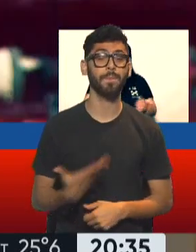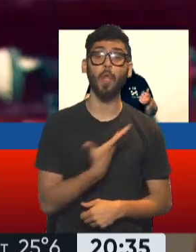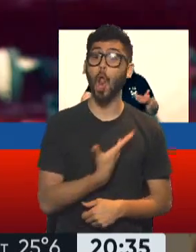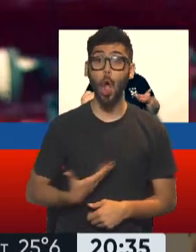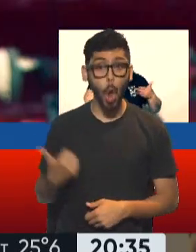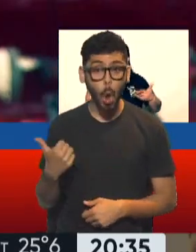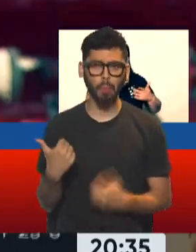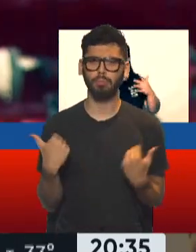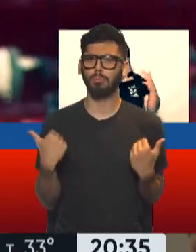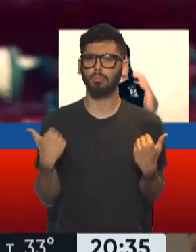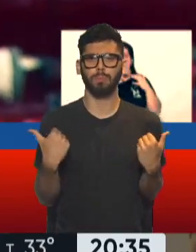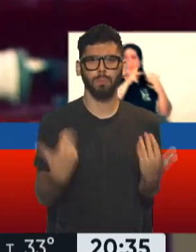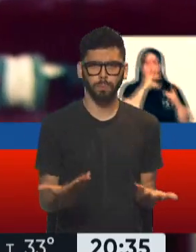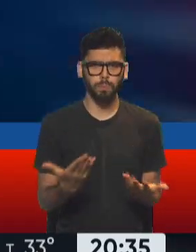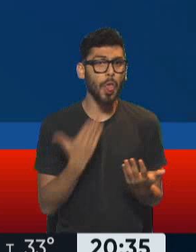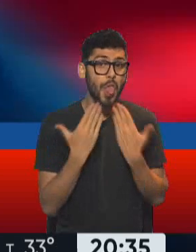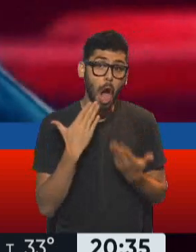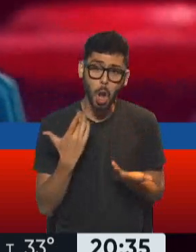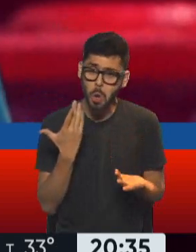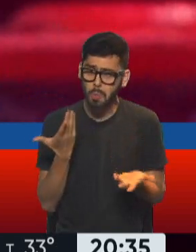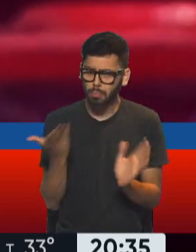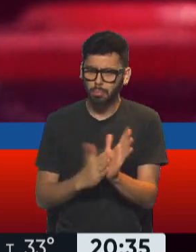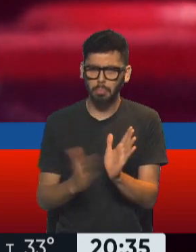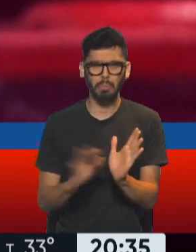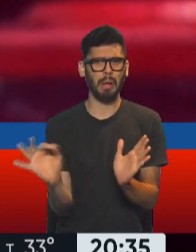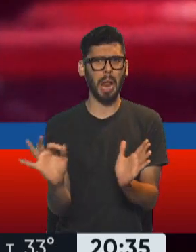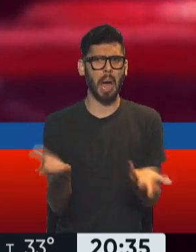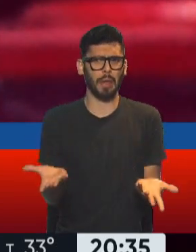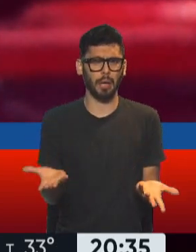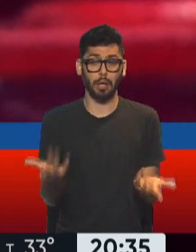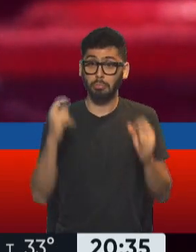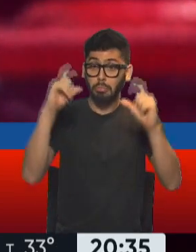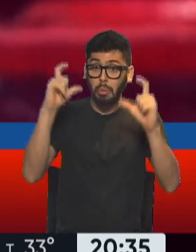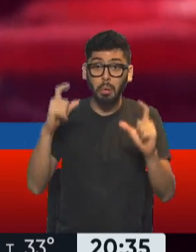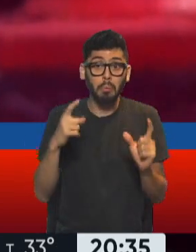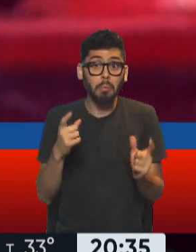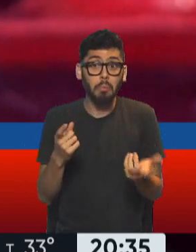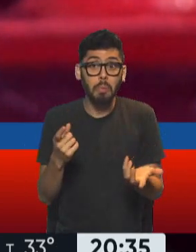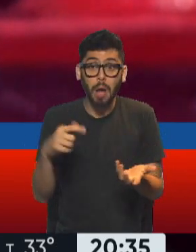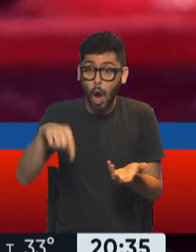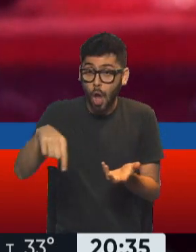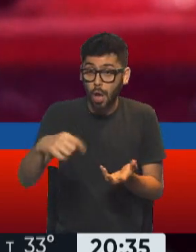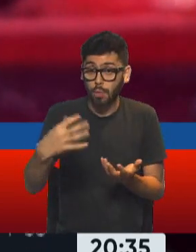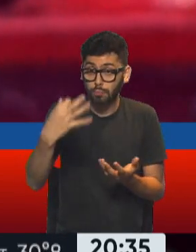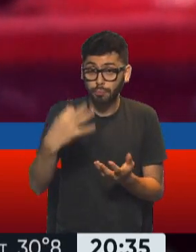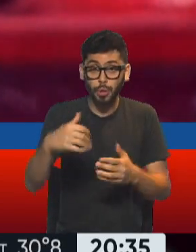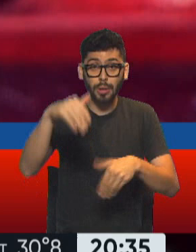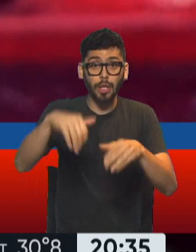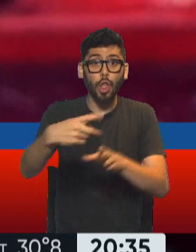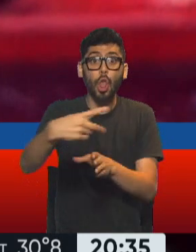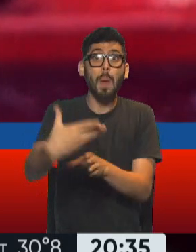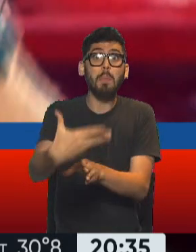predisposición y actitud respecto del diálogo pero resulta sorprendente que se acuerden de eso no se dos semanas antes de la elección